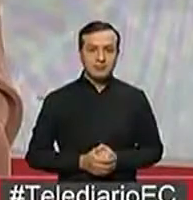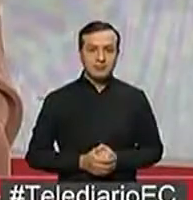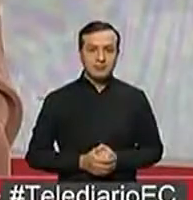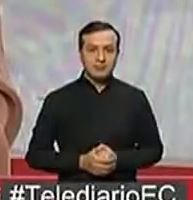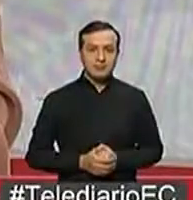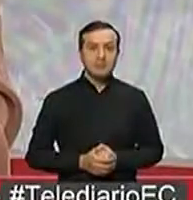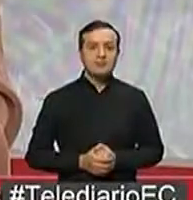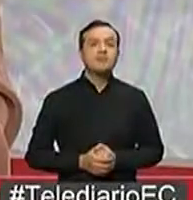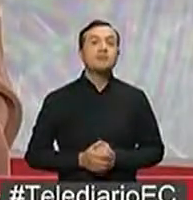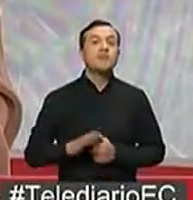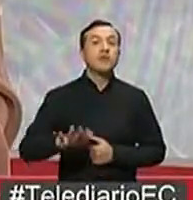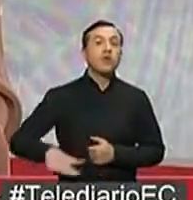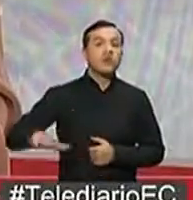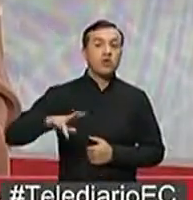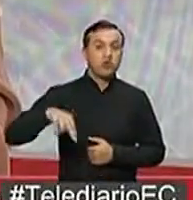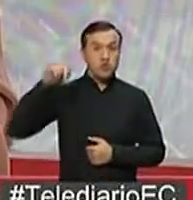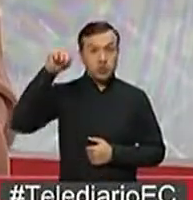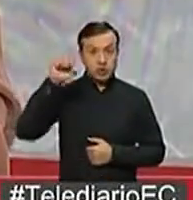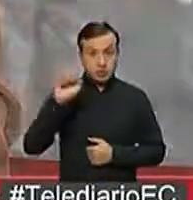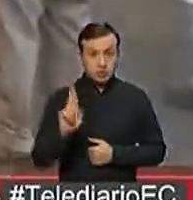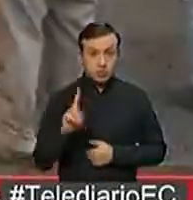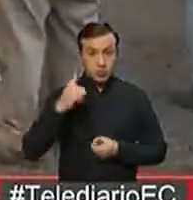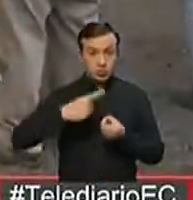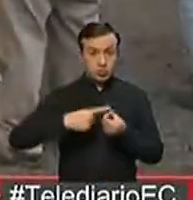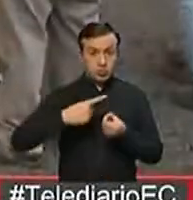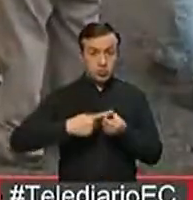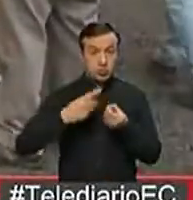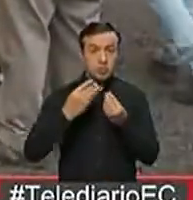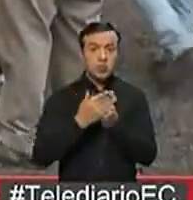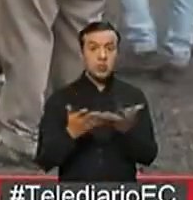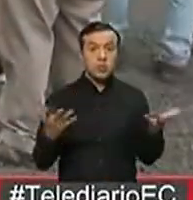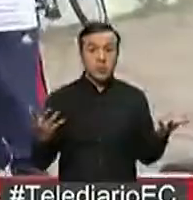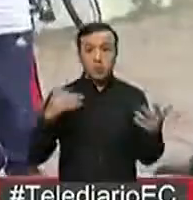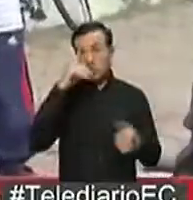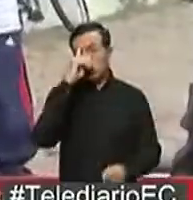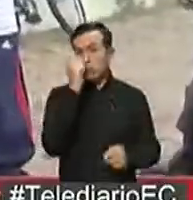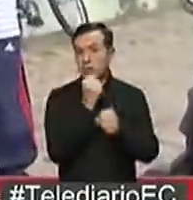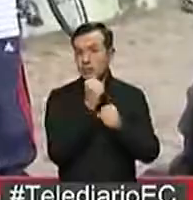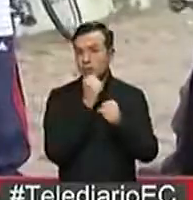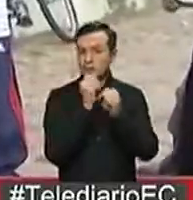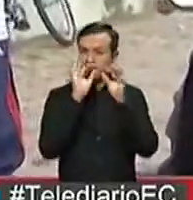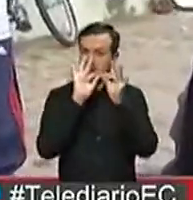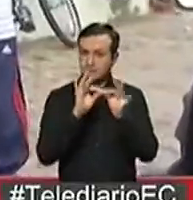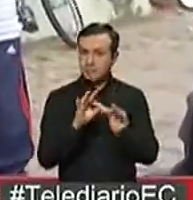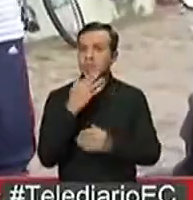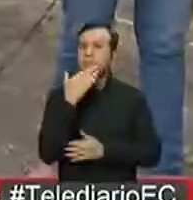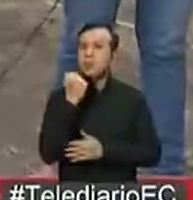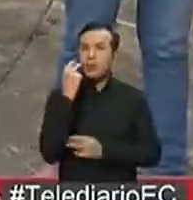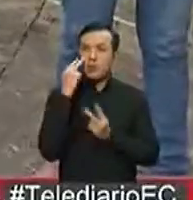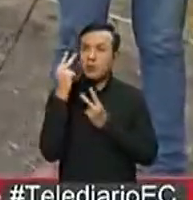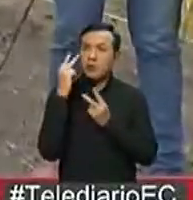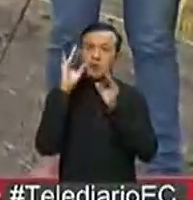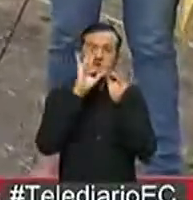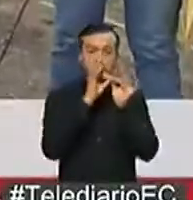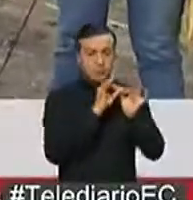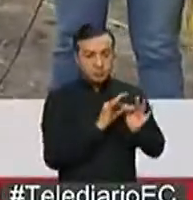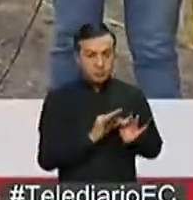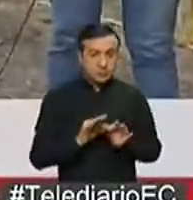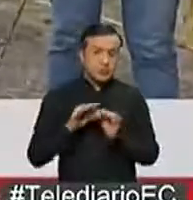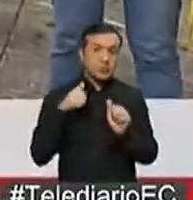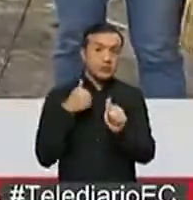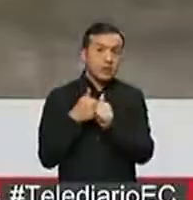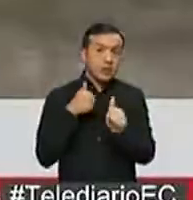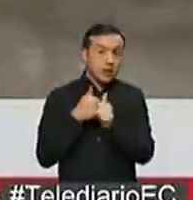en las zonas norte, centro y sur de la ciudad de Quito se realizaron mingas de limpieza para mejorar el aspecto de la urbe a pocos días